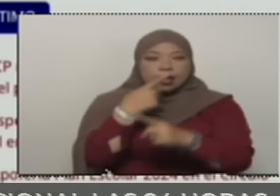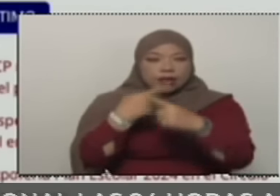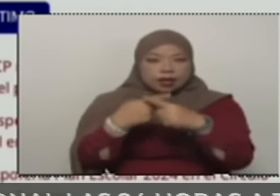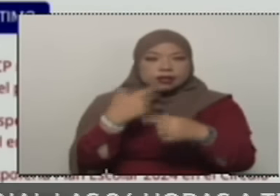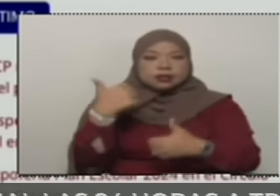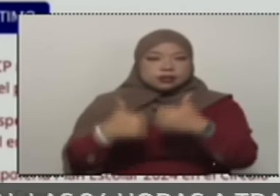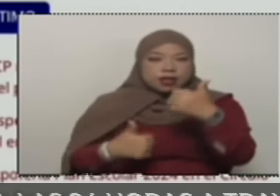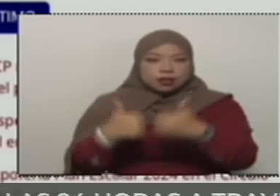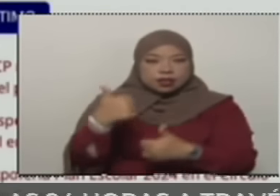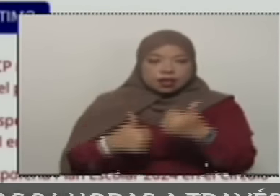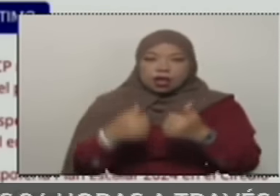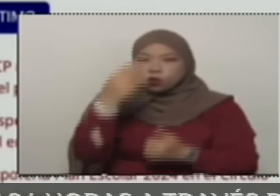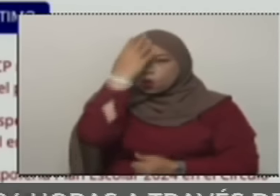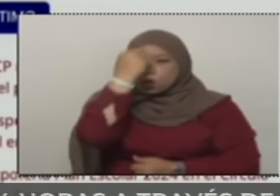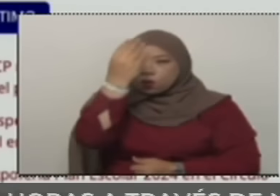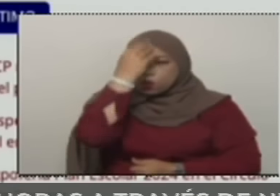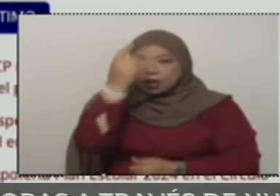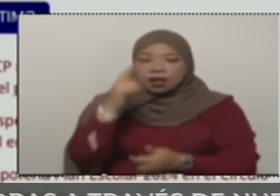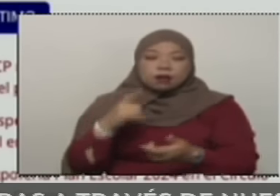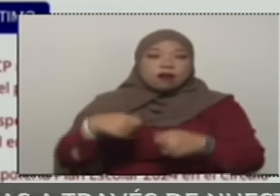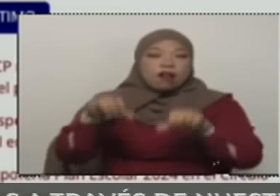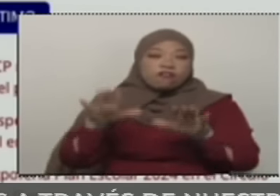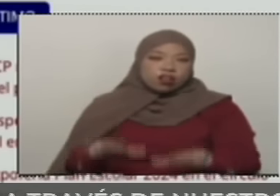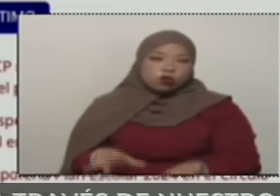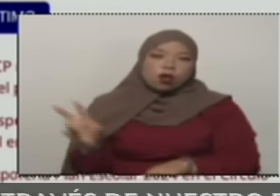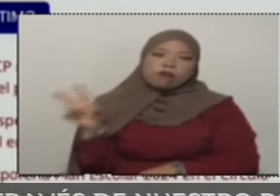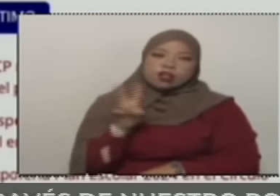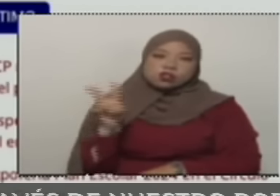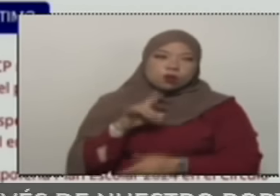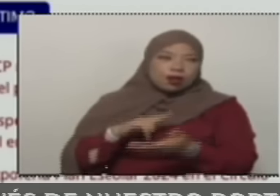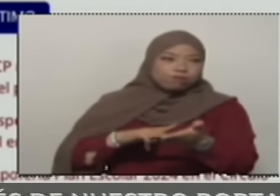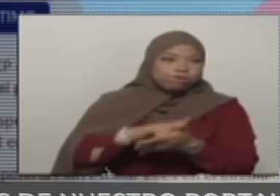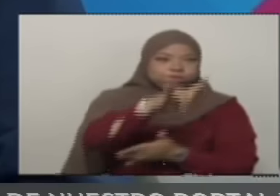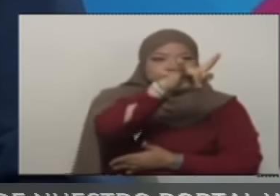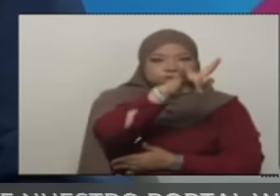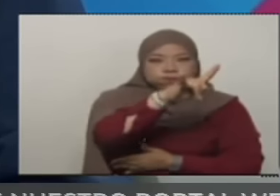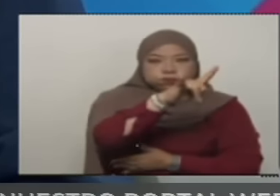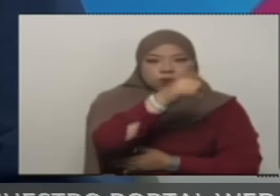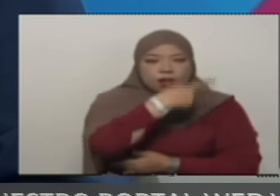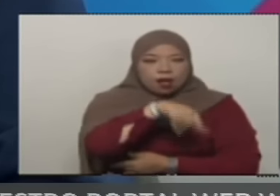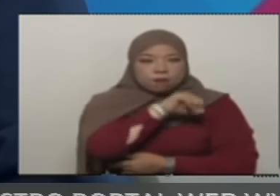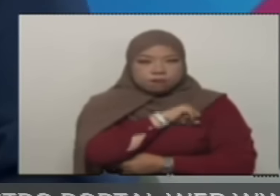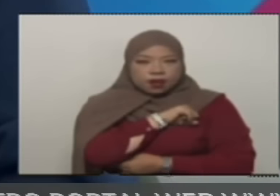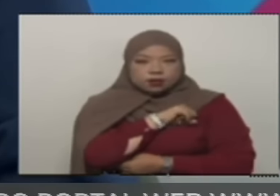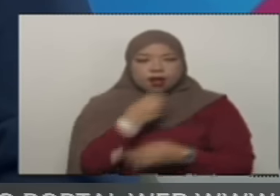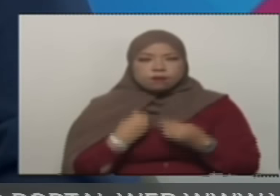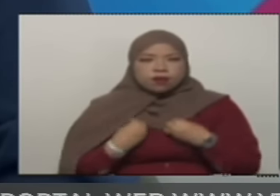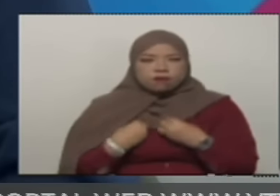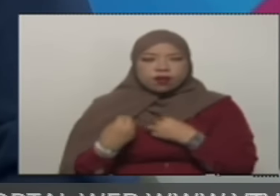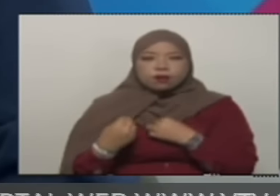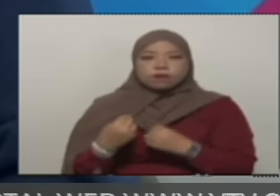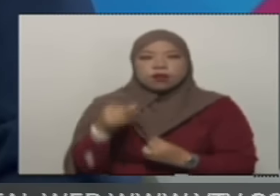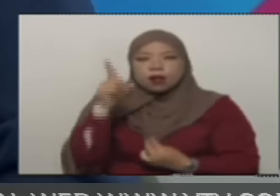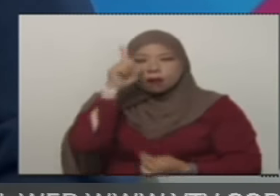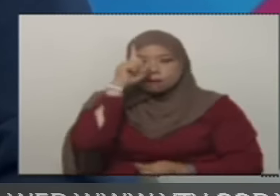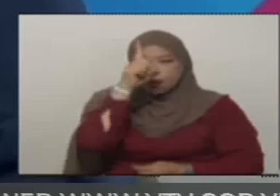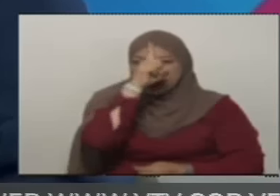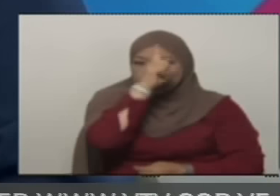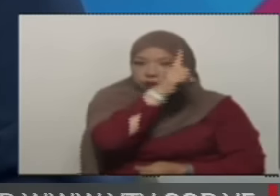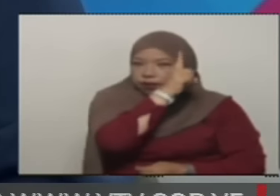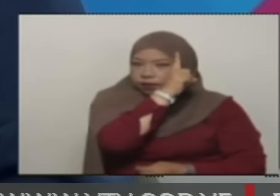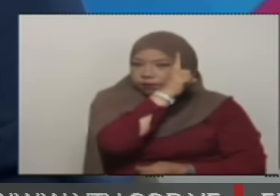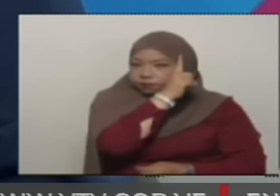abandonó el país, y esto, presidente, y lo digo a título personal, ha creado una